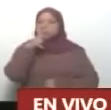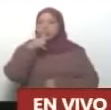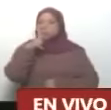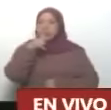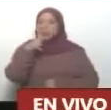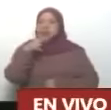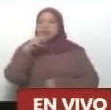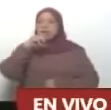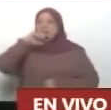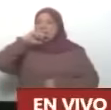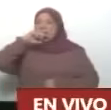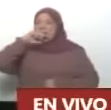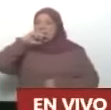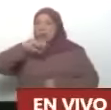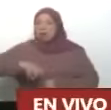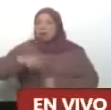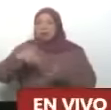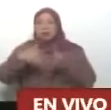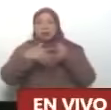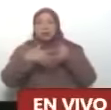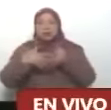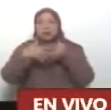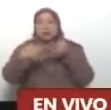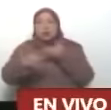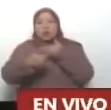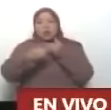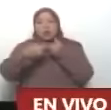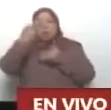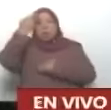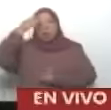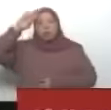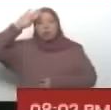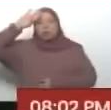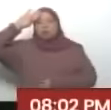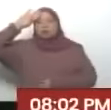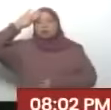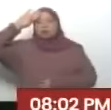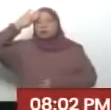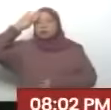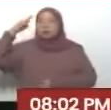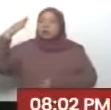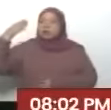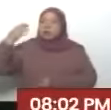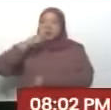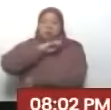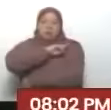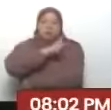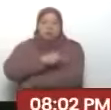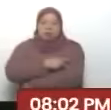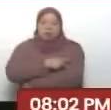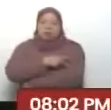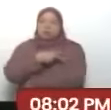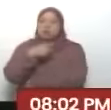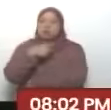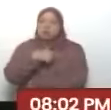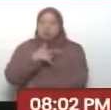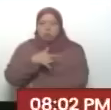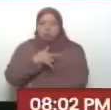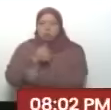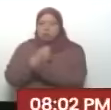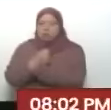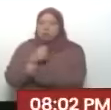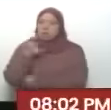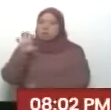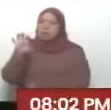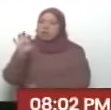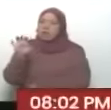El odio que hay en las élites de Washington contra el pueblo cubano, por su valentía, por su patriotismo, por su